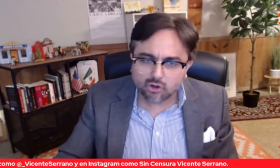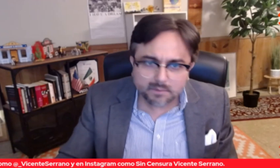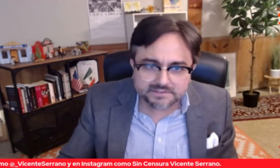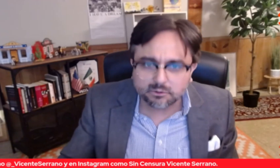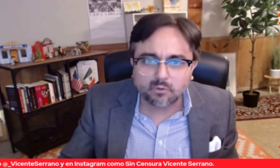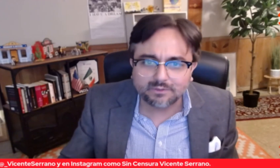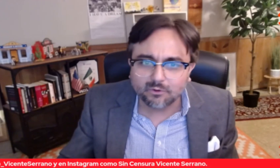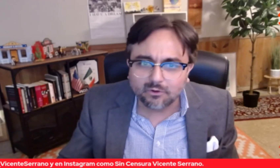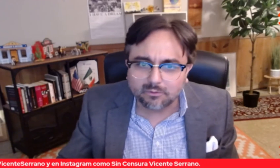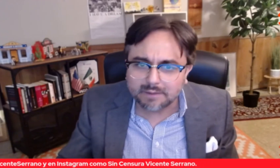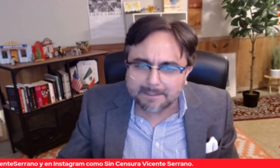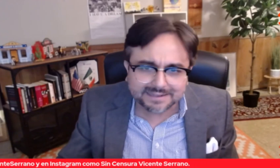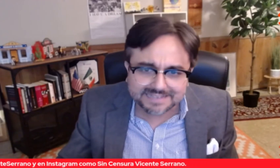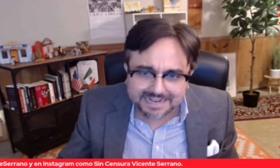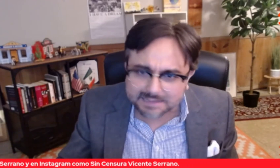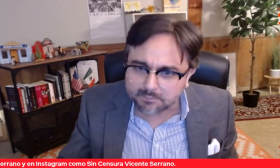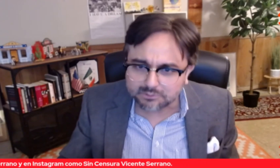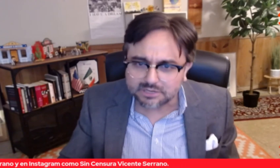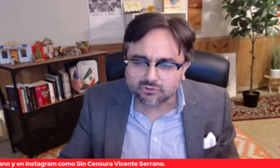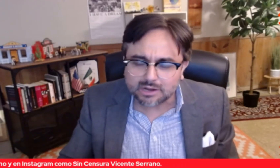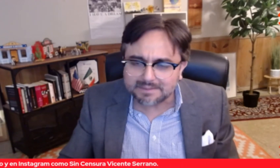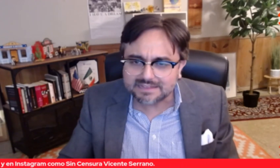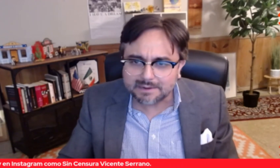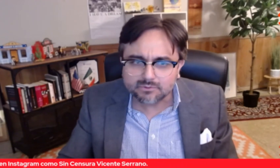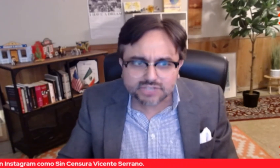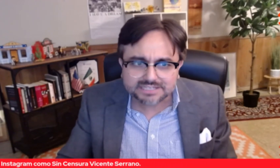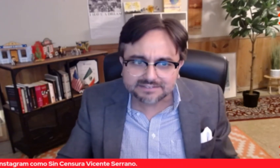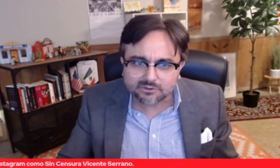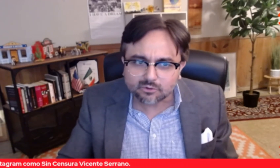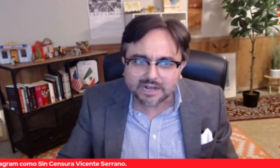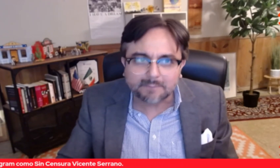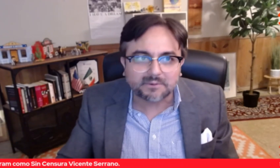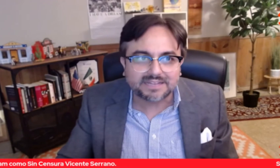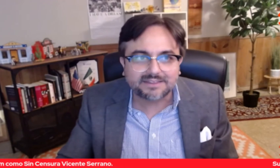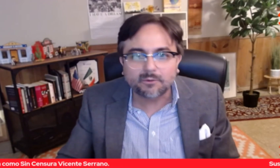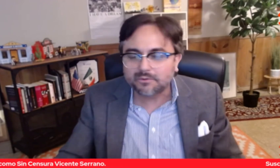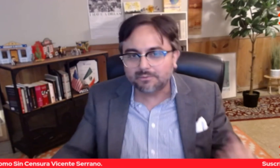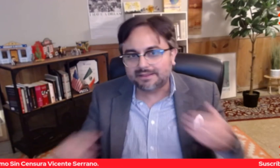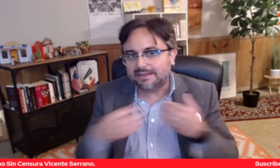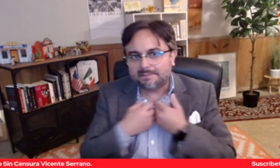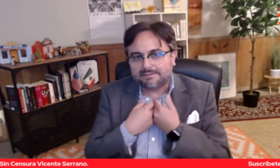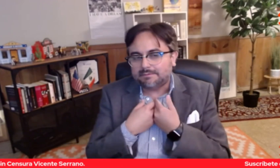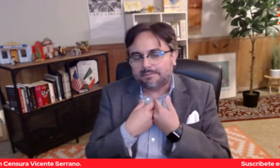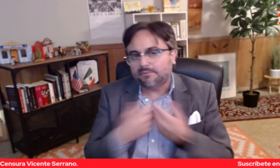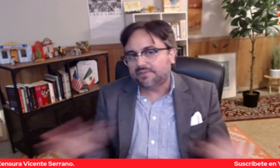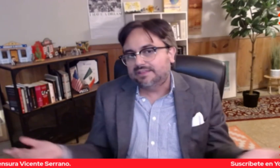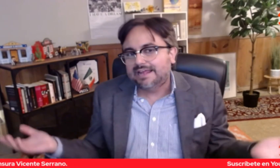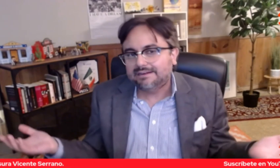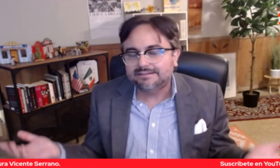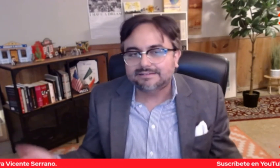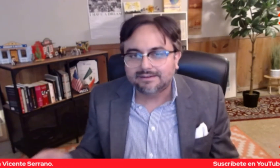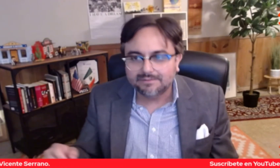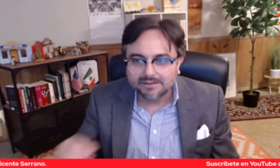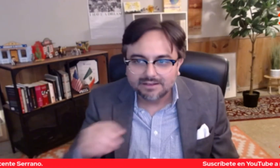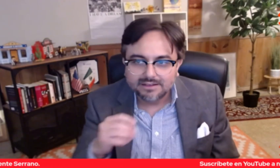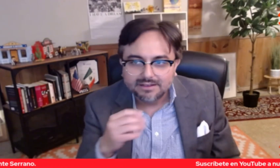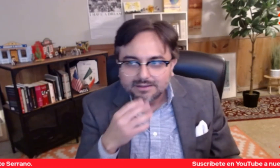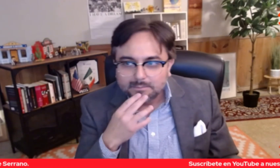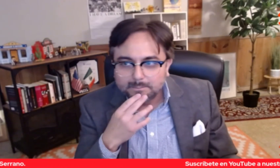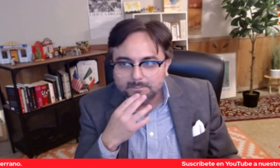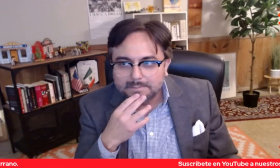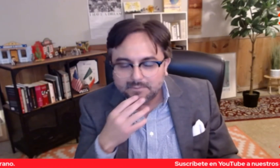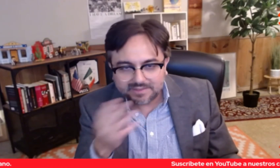pues yo lo he visto cuando va a practicar deporte, no solamente va en un Jetta, sino en una camioneta. Yo verdaderamente me boté de la risa, ¿no?